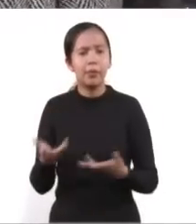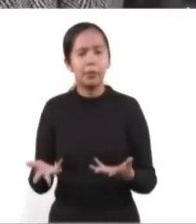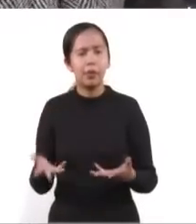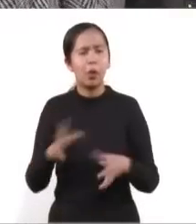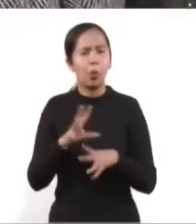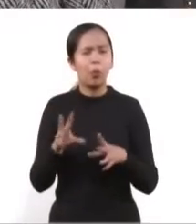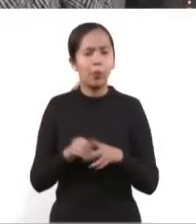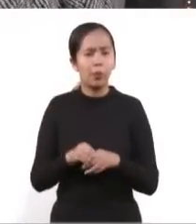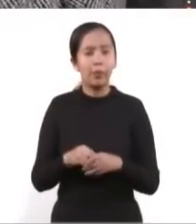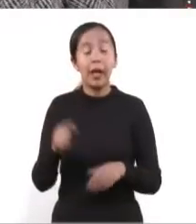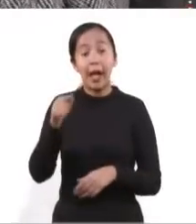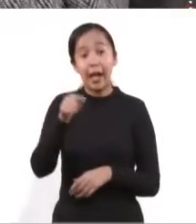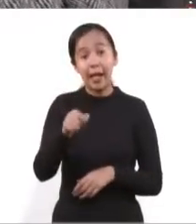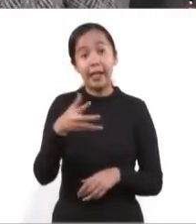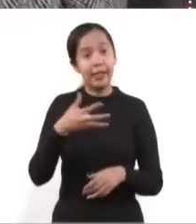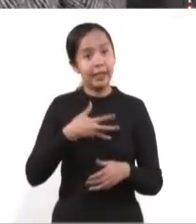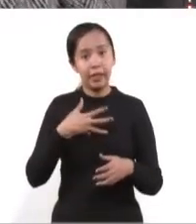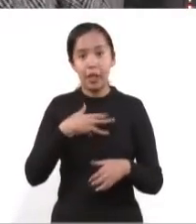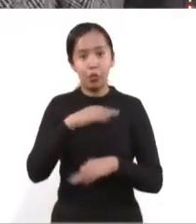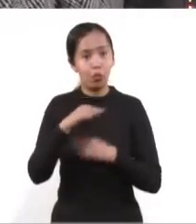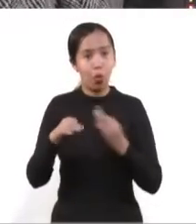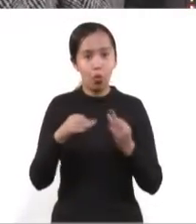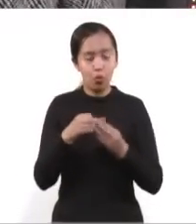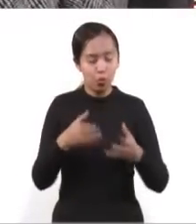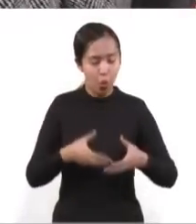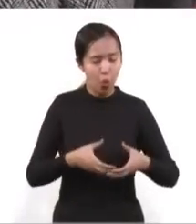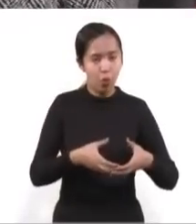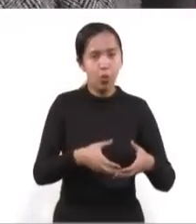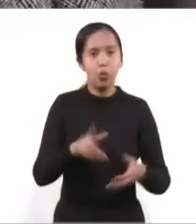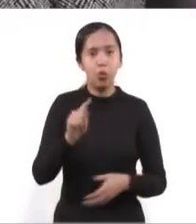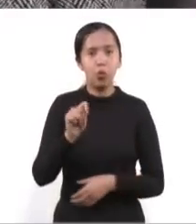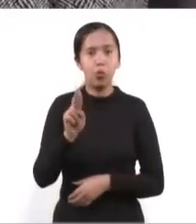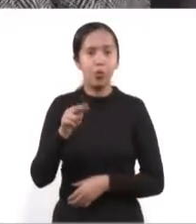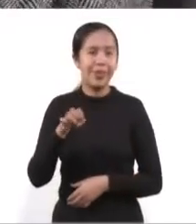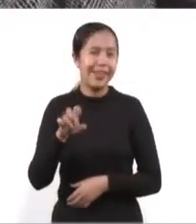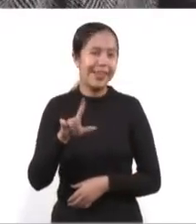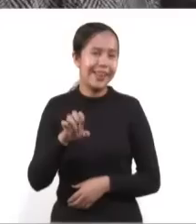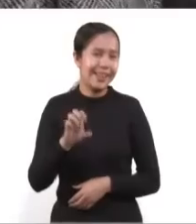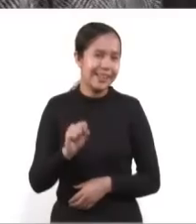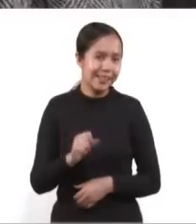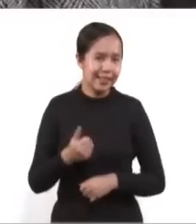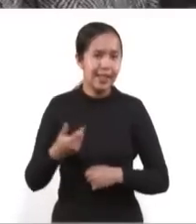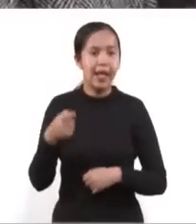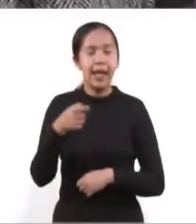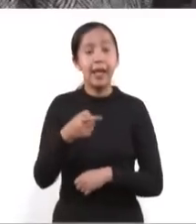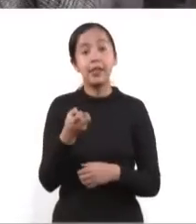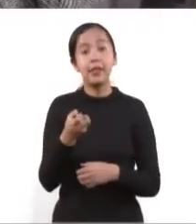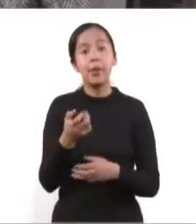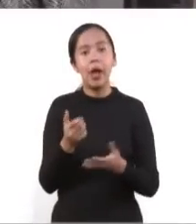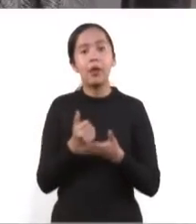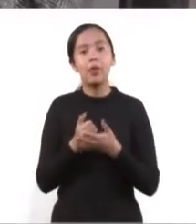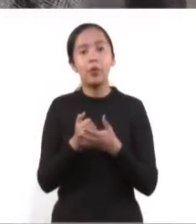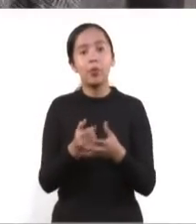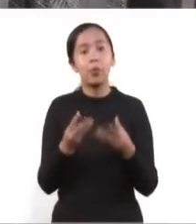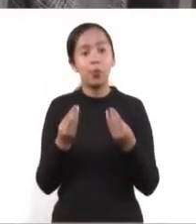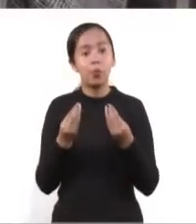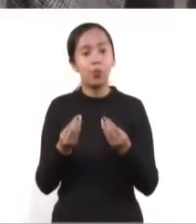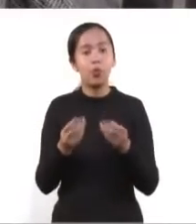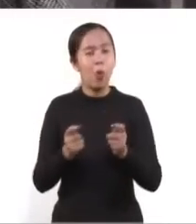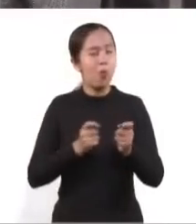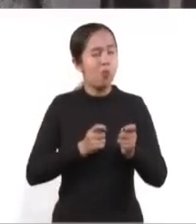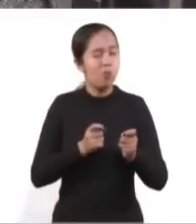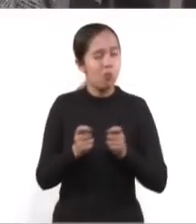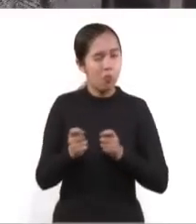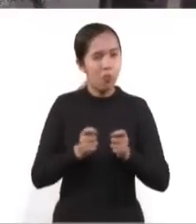centro de los tres túneles. Entonces es una ventaja competitiva importante precisamente para temas de regulación. Entonces todo este control,